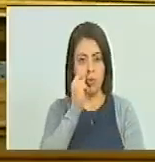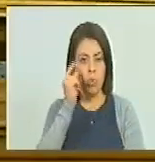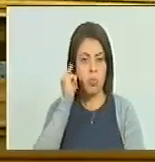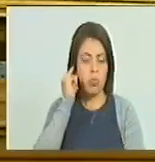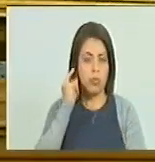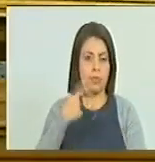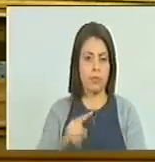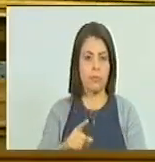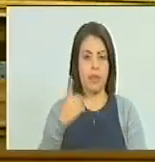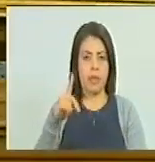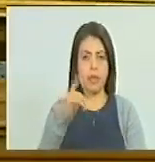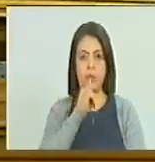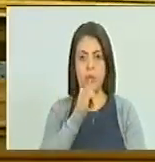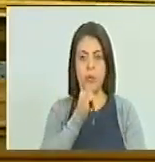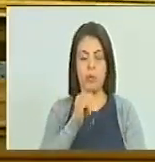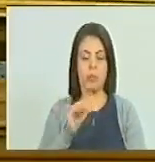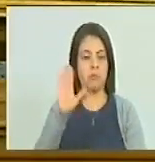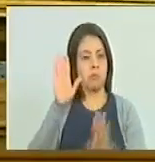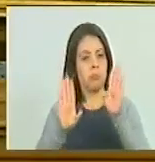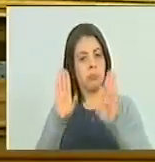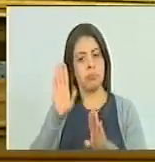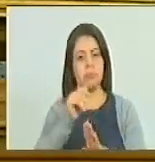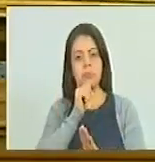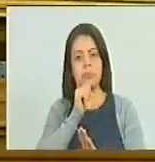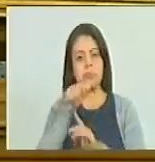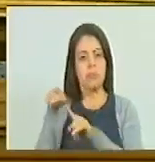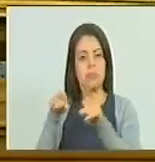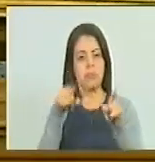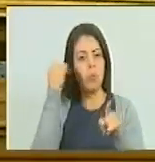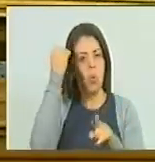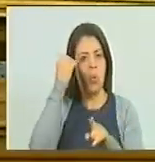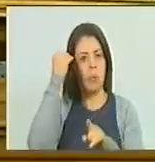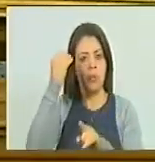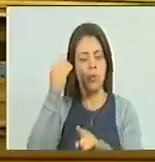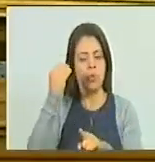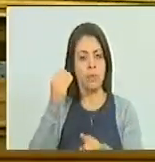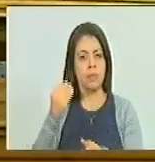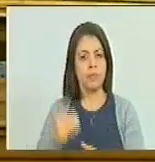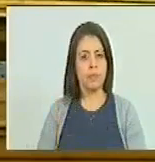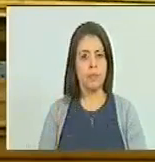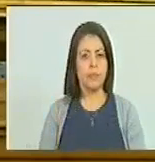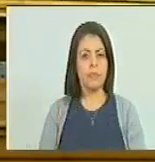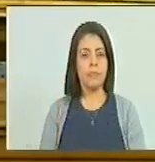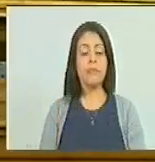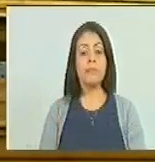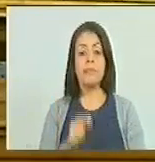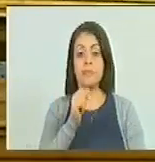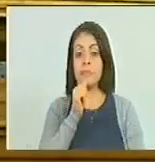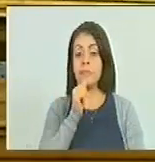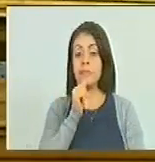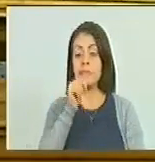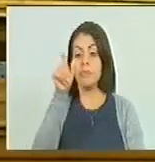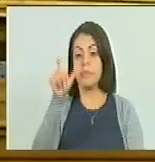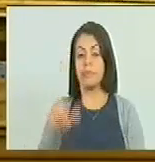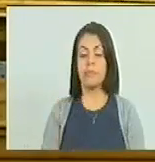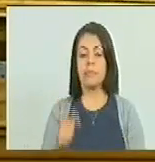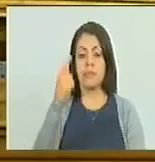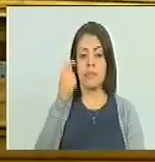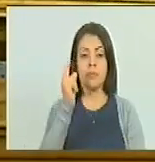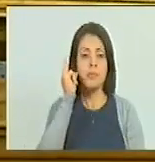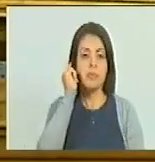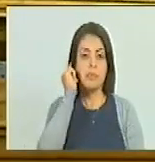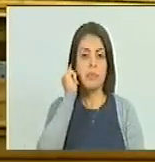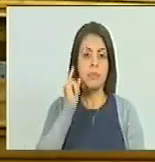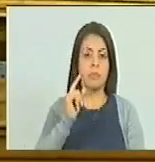diputados, derechos de palabras, opiniones, intervenciones. Voy a dejar en el derecho de palabra a la